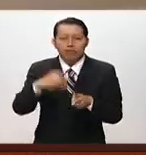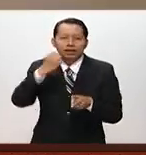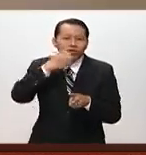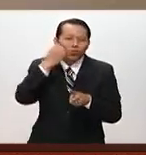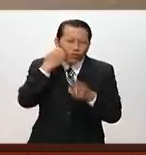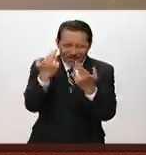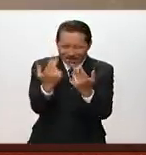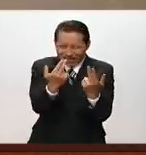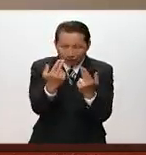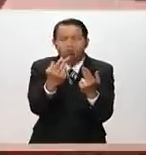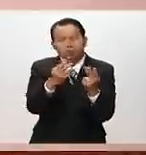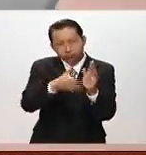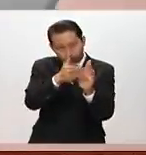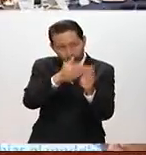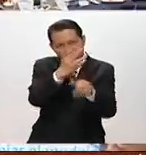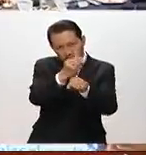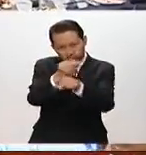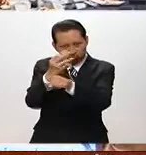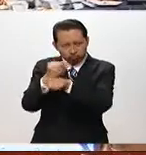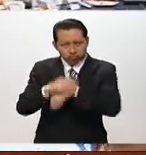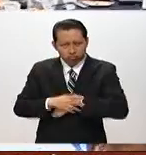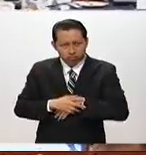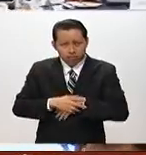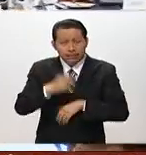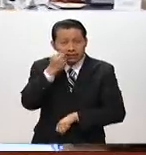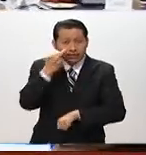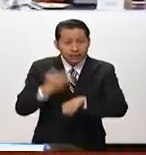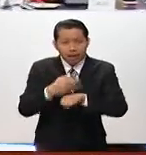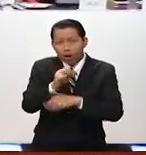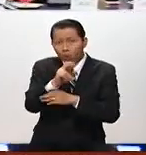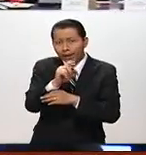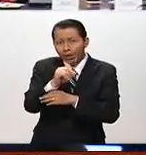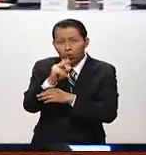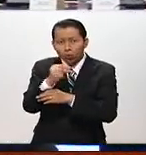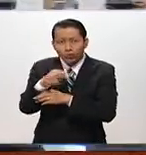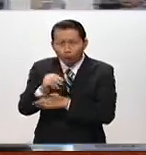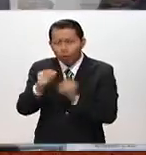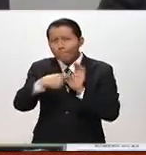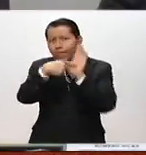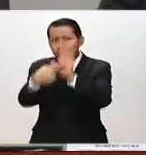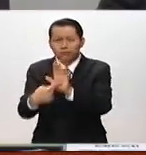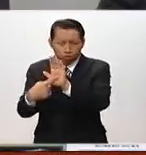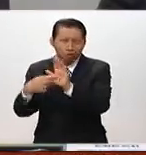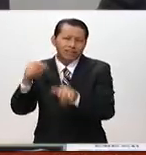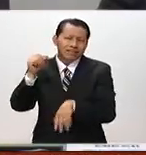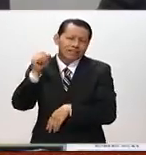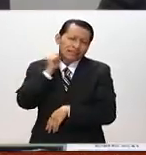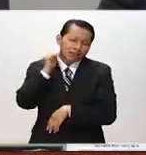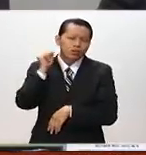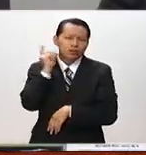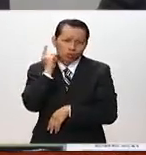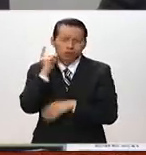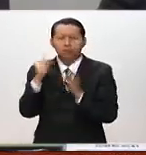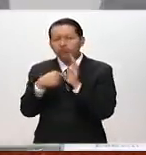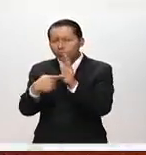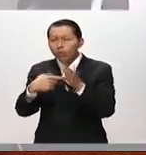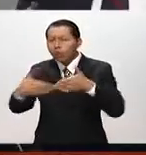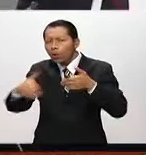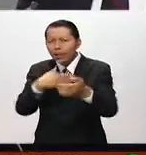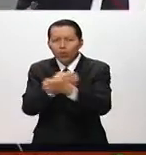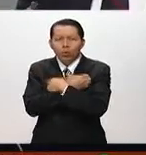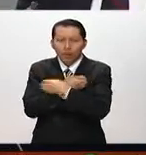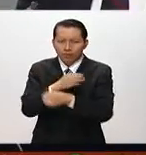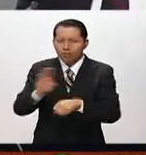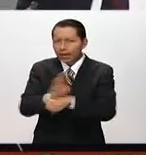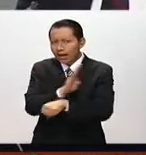las escuelas afectadas. El secretario Aurelio Nuño presentó a legisladores los beneficios del nuevo modelo educativo.